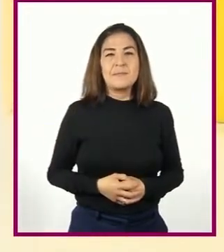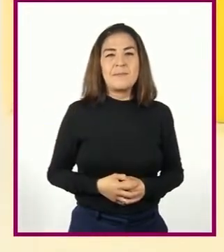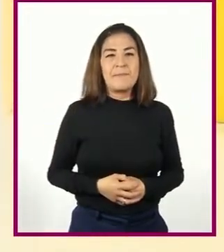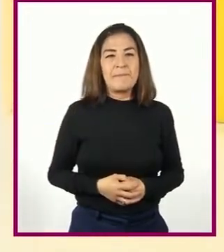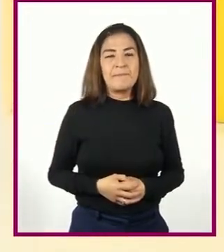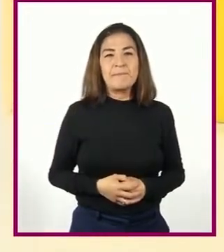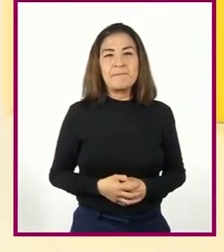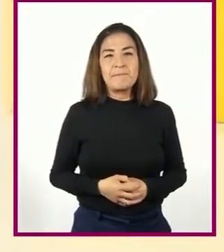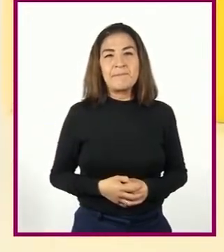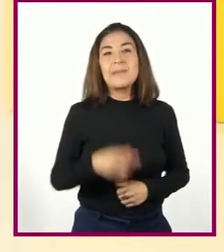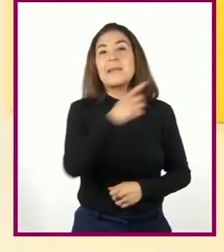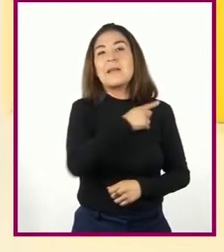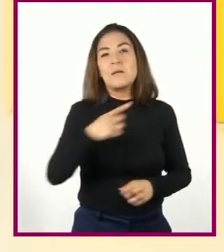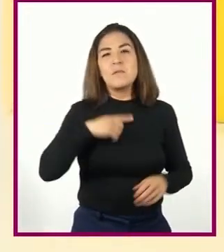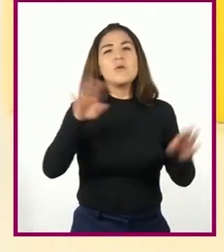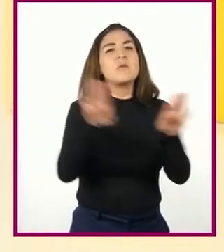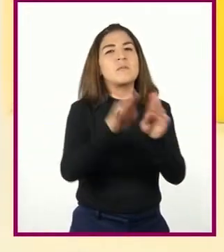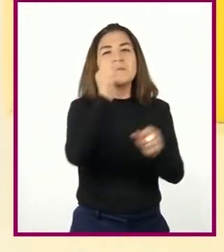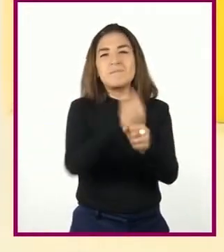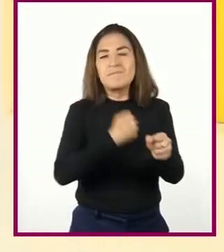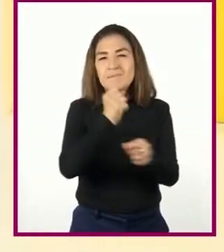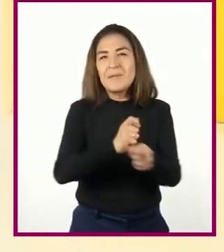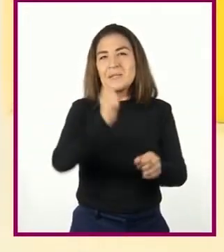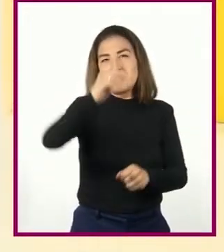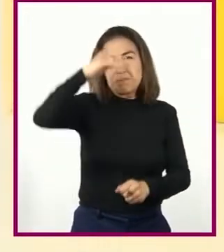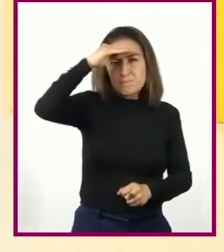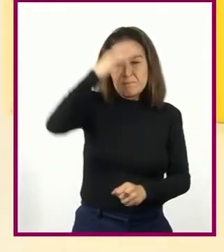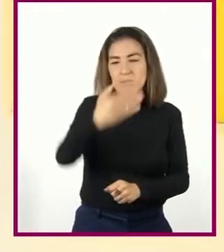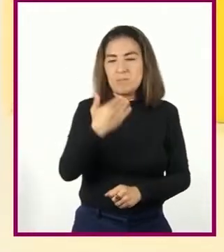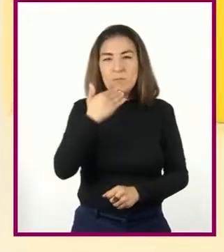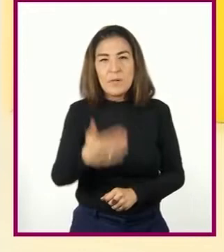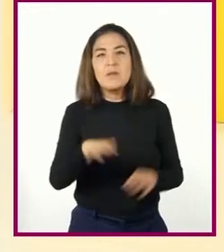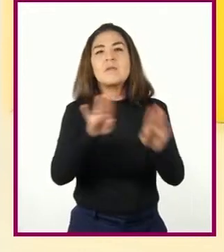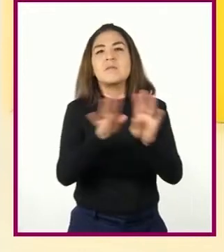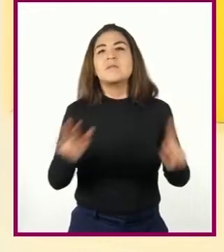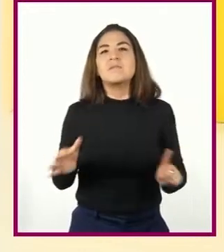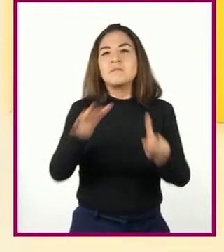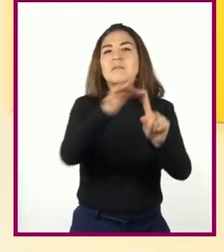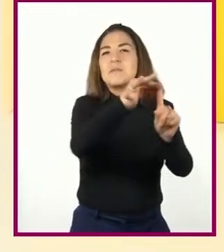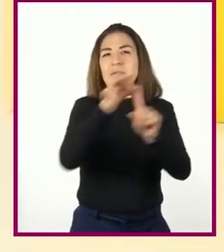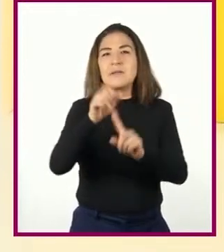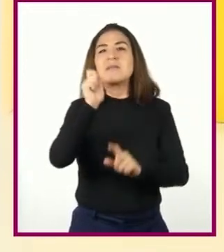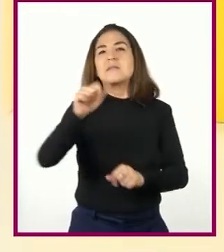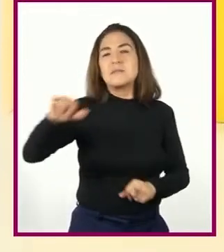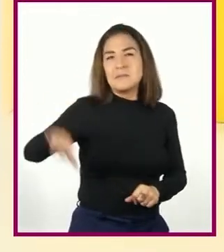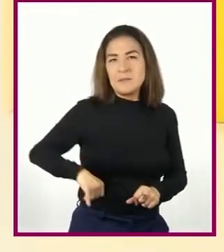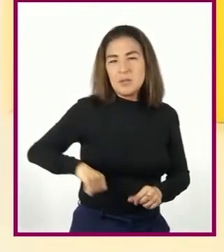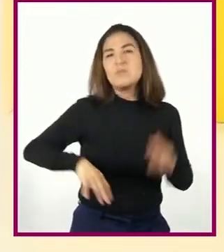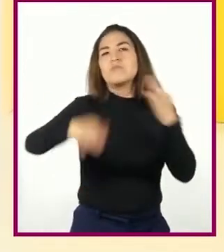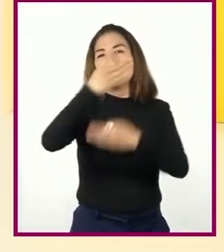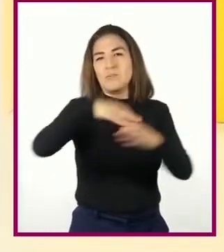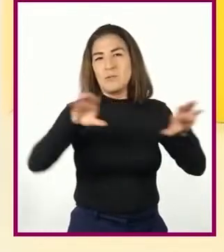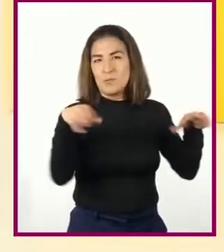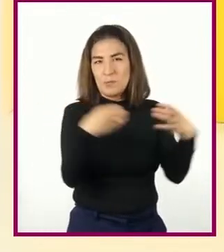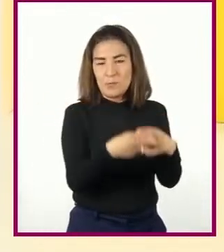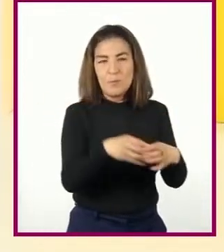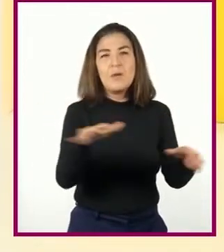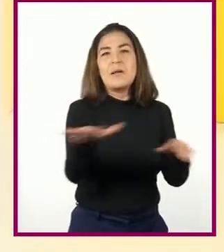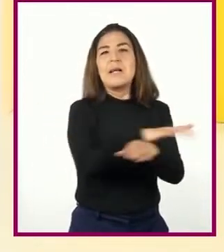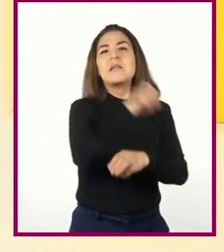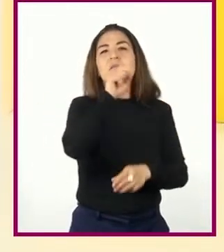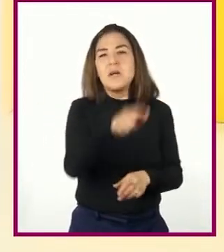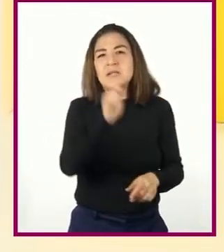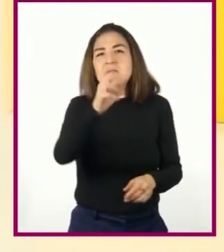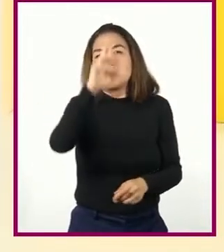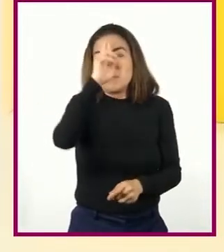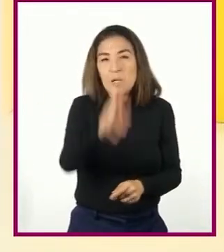ello debemos practicar el pensamiento racional, tomando en cuenta nuestros intereses y los de la comunidad, así como el respeto a